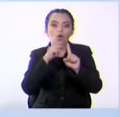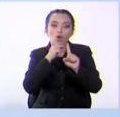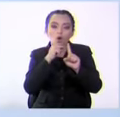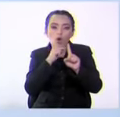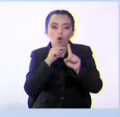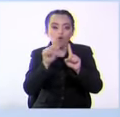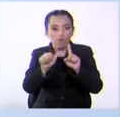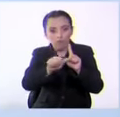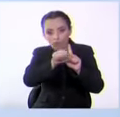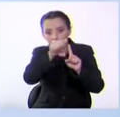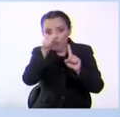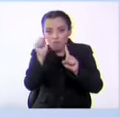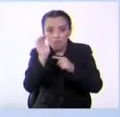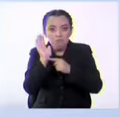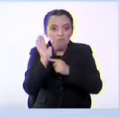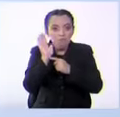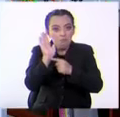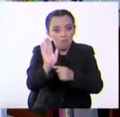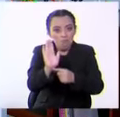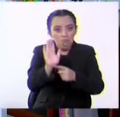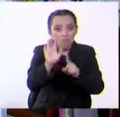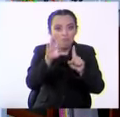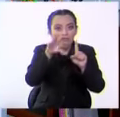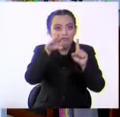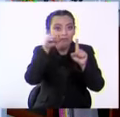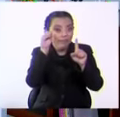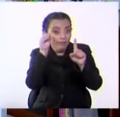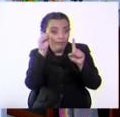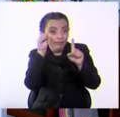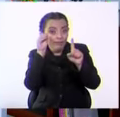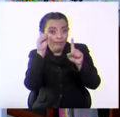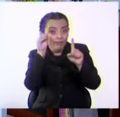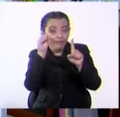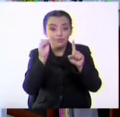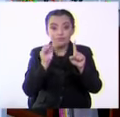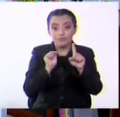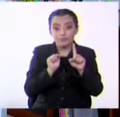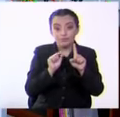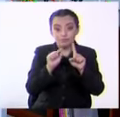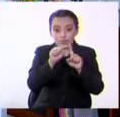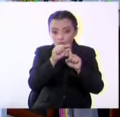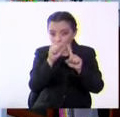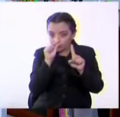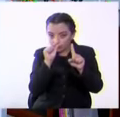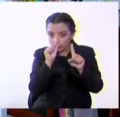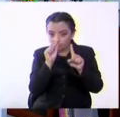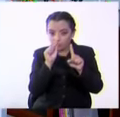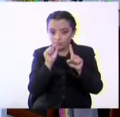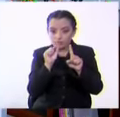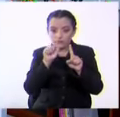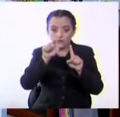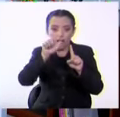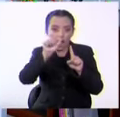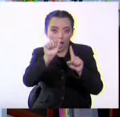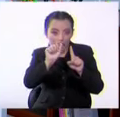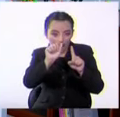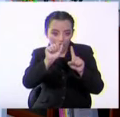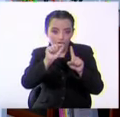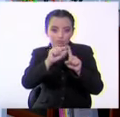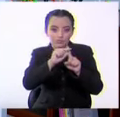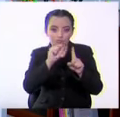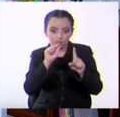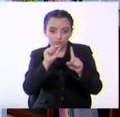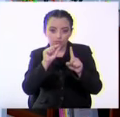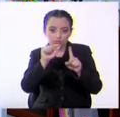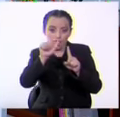se va a representar por el azul, y entonces tenemos, por ejemplo, un alelo A y un alelo A